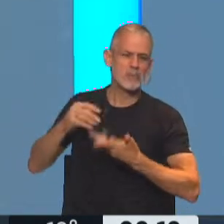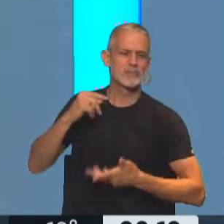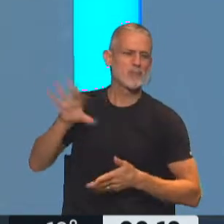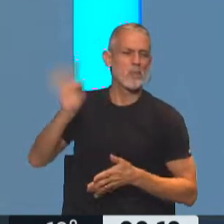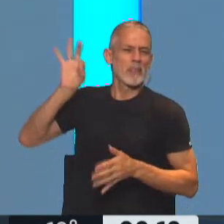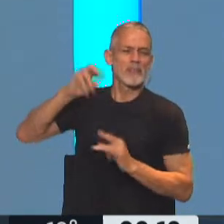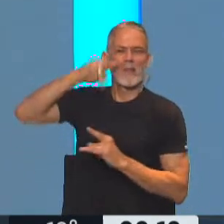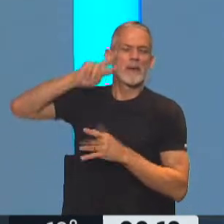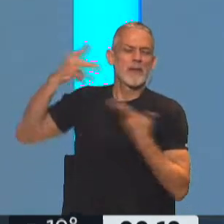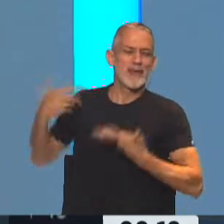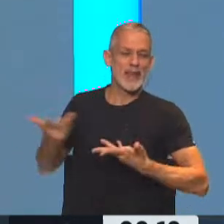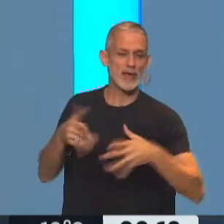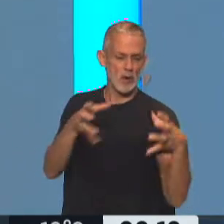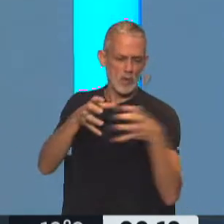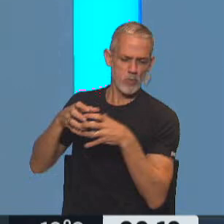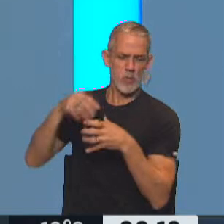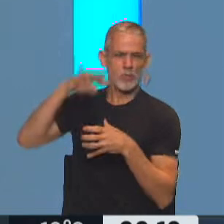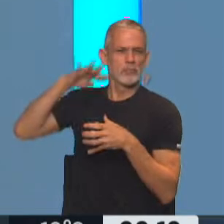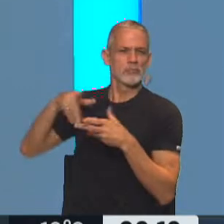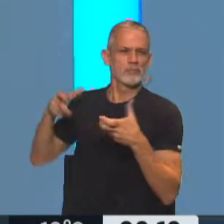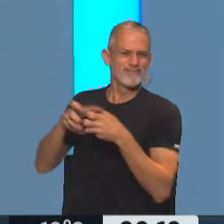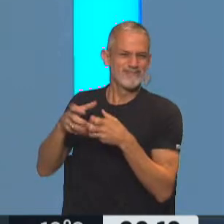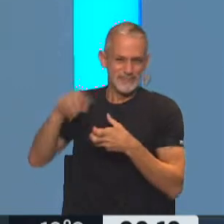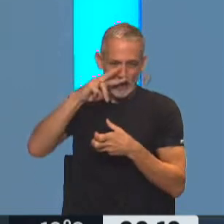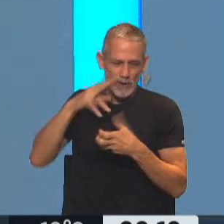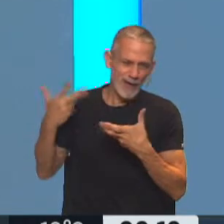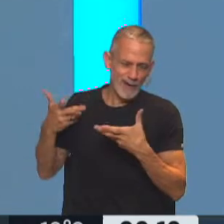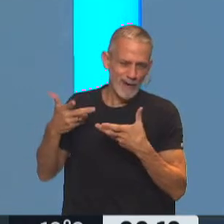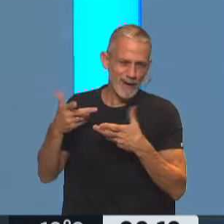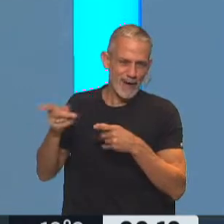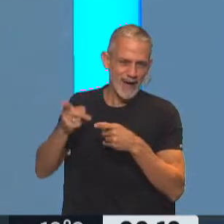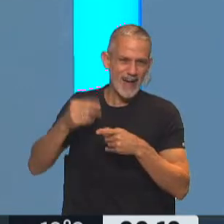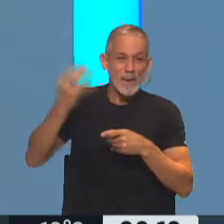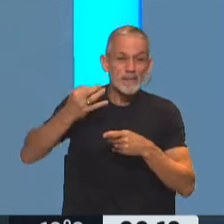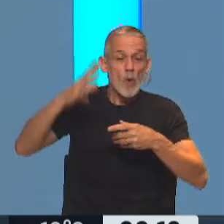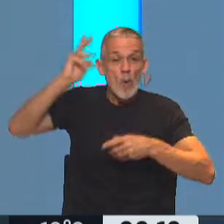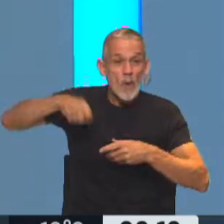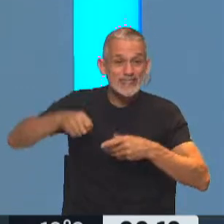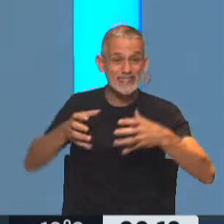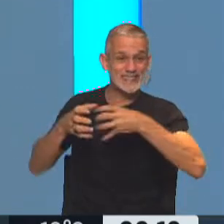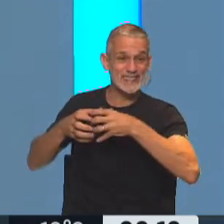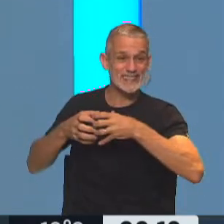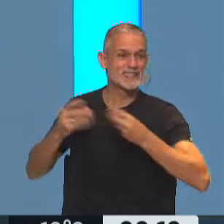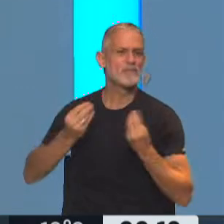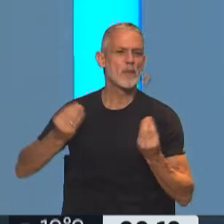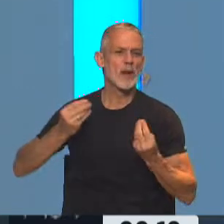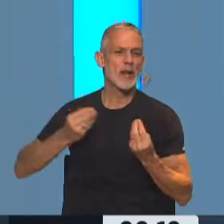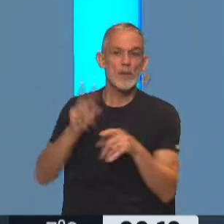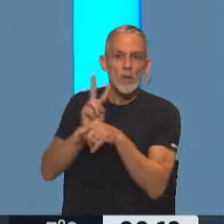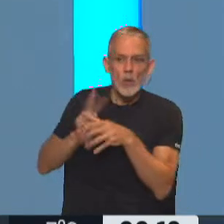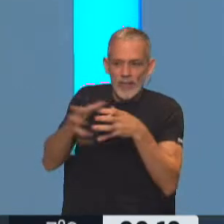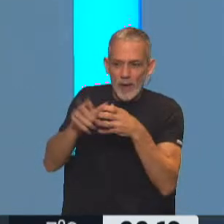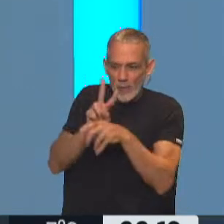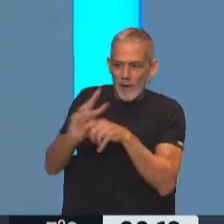privilegio, casi de casta, de la casta que nadie habla, que tiene como finalidad esencial proteger su